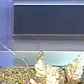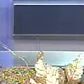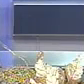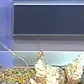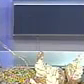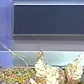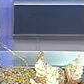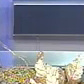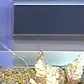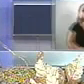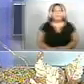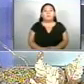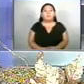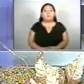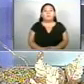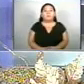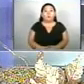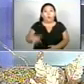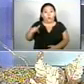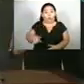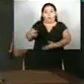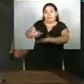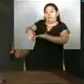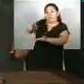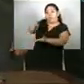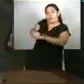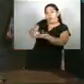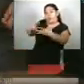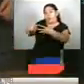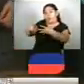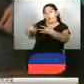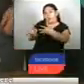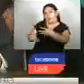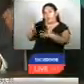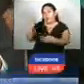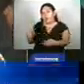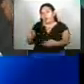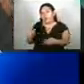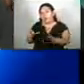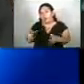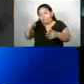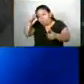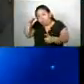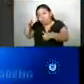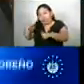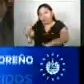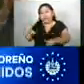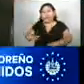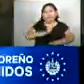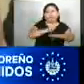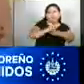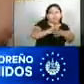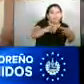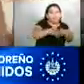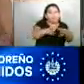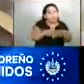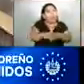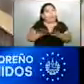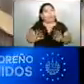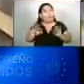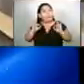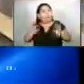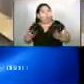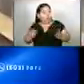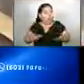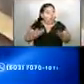El presidente Joe Biden firmó este miércoles dos decretos que establecen un consejo sobre el crimen organizado y amplían las